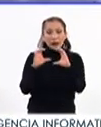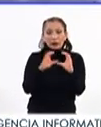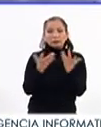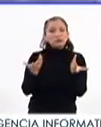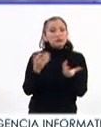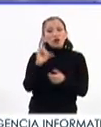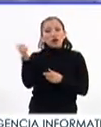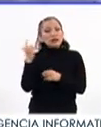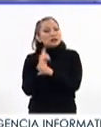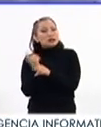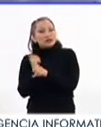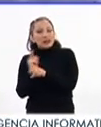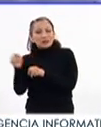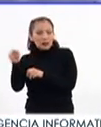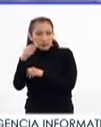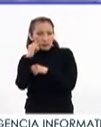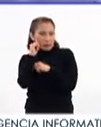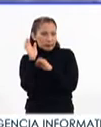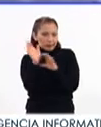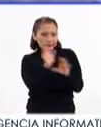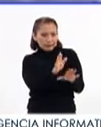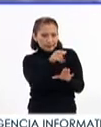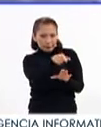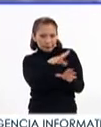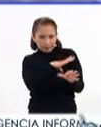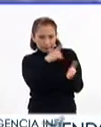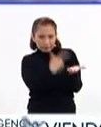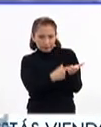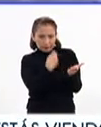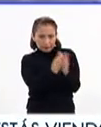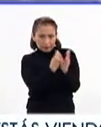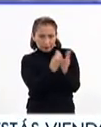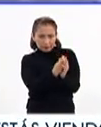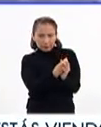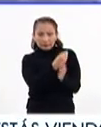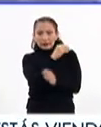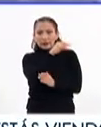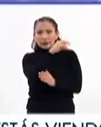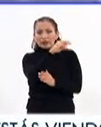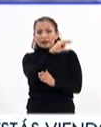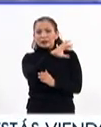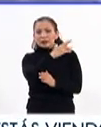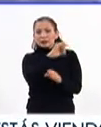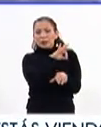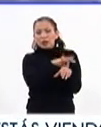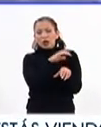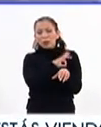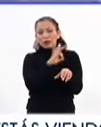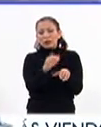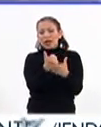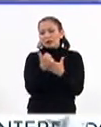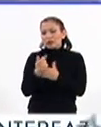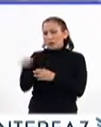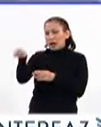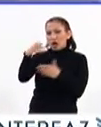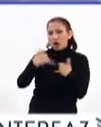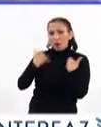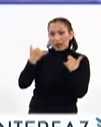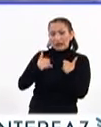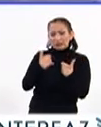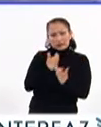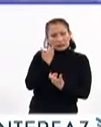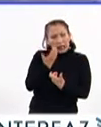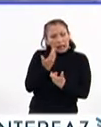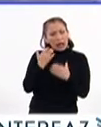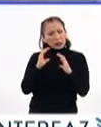¿Qué otras carreras, independientemente de la que se imparte en Chapingo, pueden ayudarnos a que jóvenes